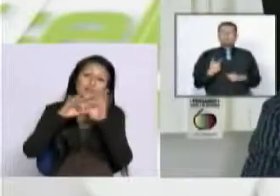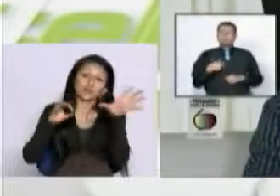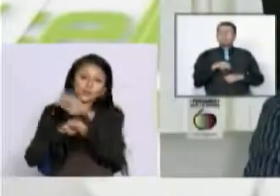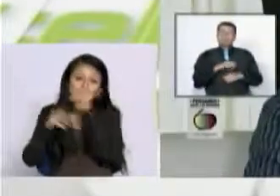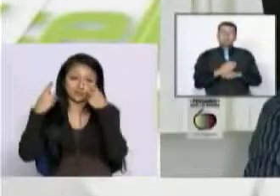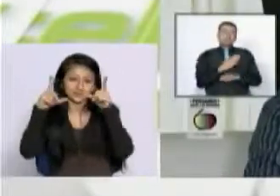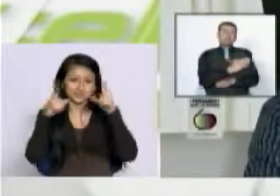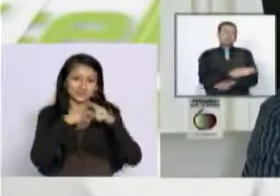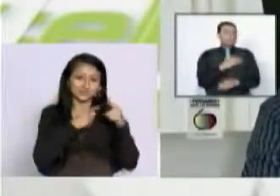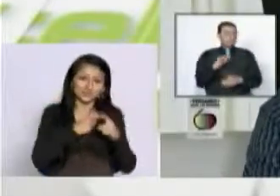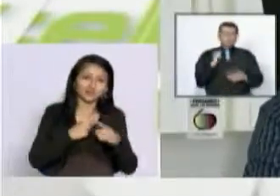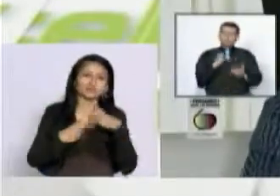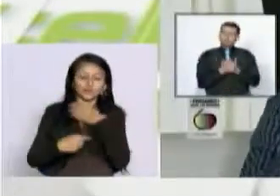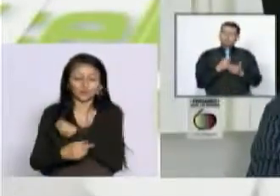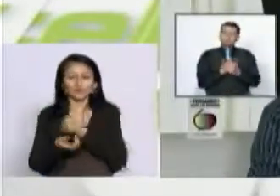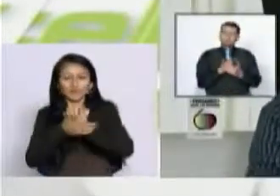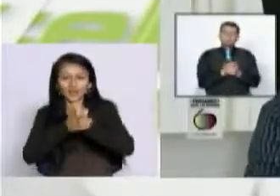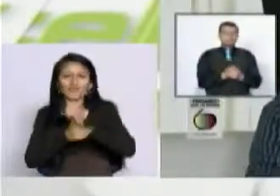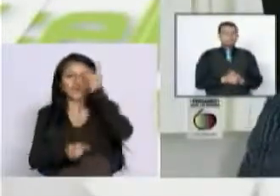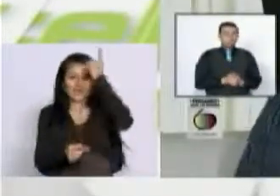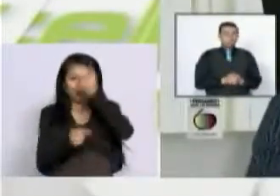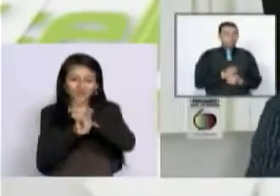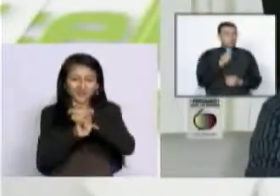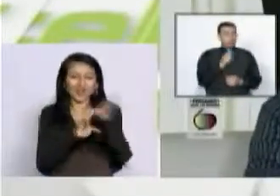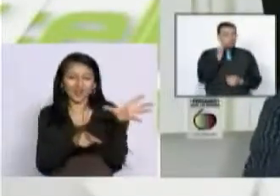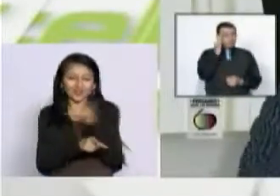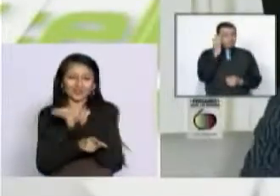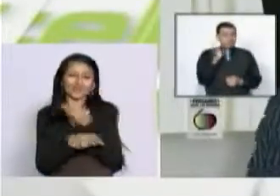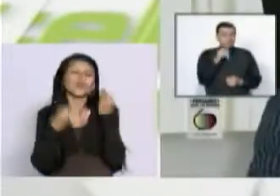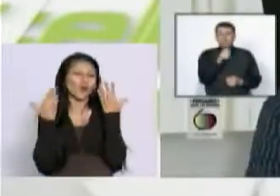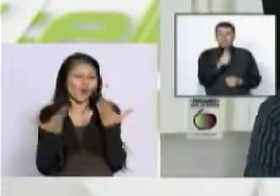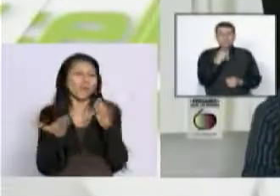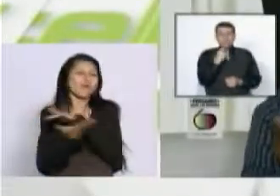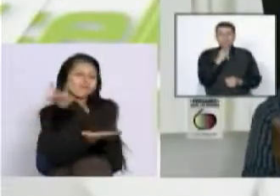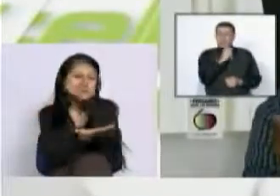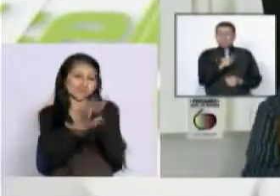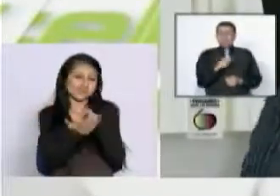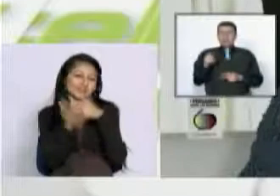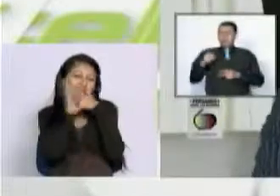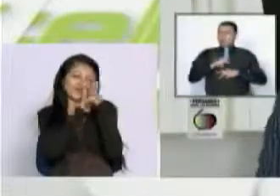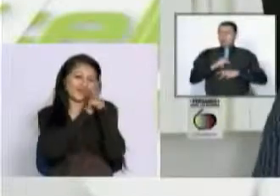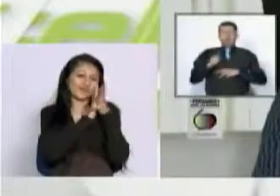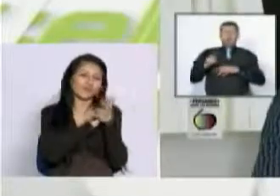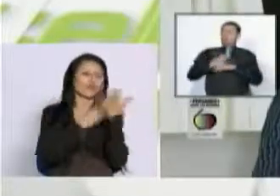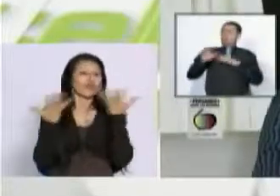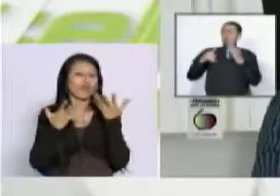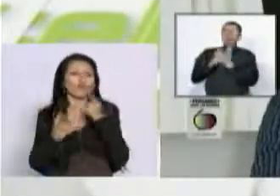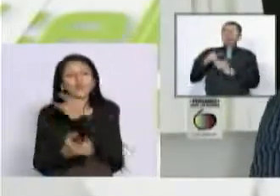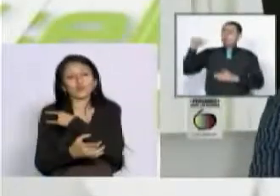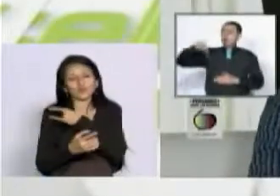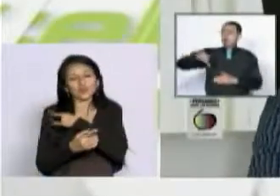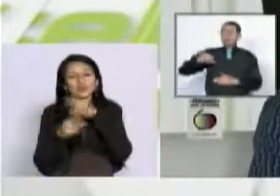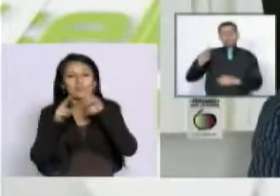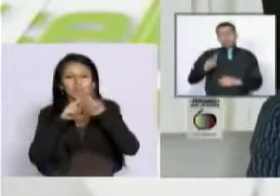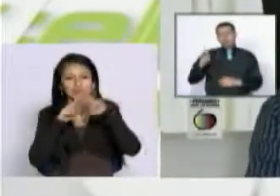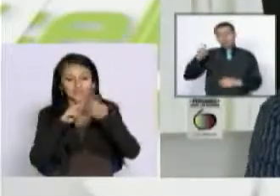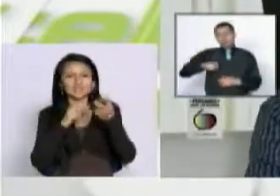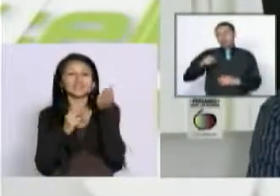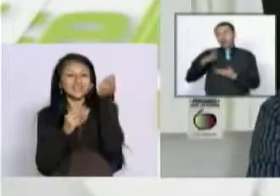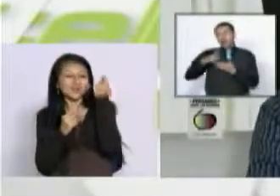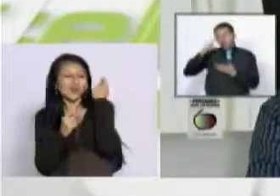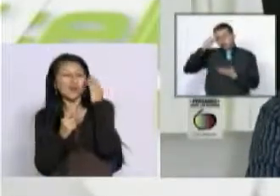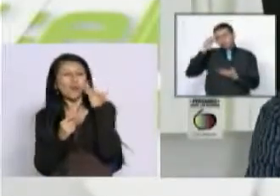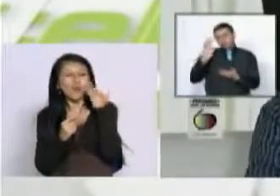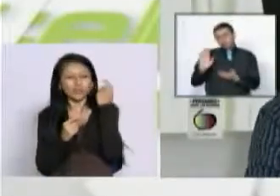televisión, y Telecafé le cumplió al eje cafetero con este importante encuentro que tuvo lugar en las instalaciones de la Universidad de